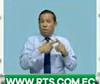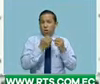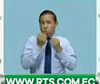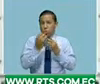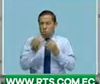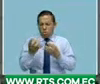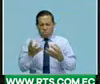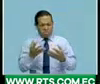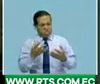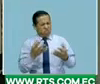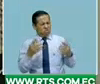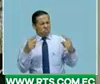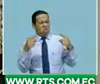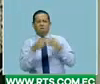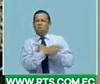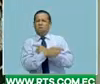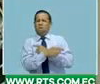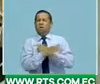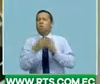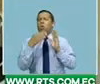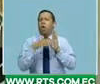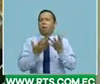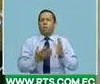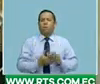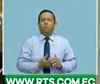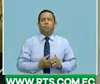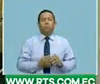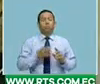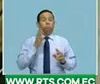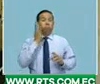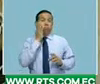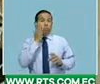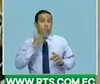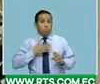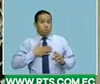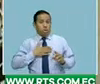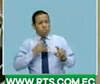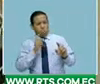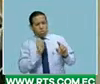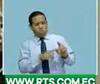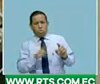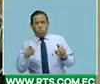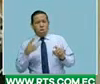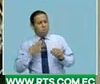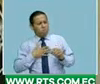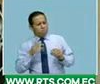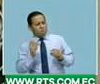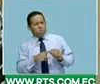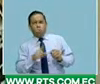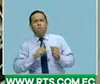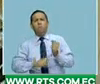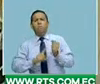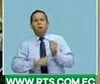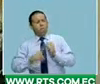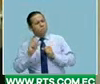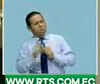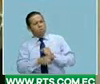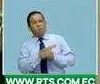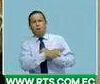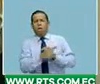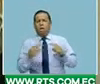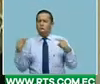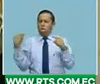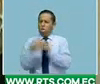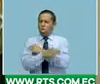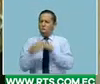que certezas. ¿Por qué le pregunta a mi mamá? Le dice una cosa. Yo le pregunto, me dice otra cosa. Mi hermano le pregunta, le dice otra cosa. Cuando ya